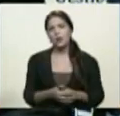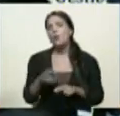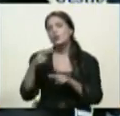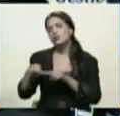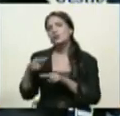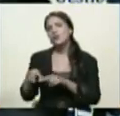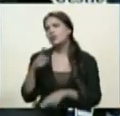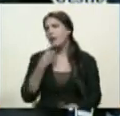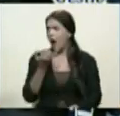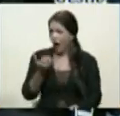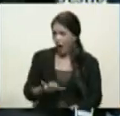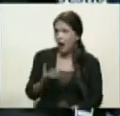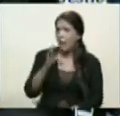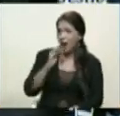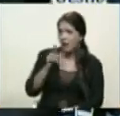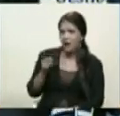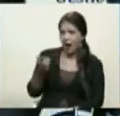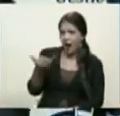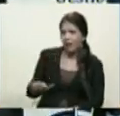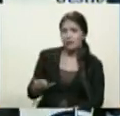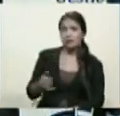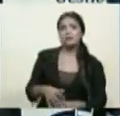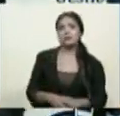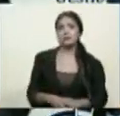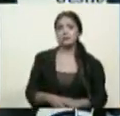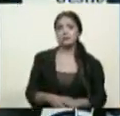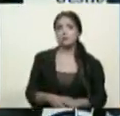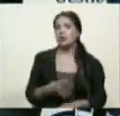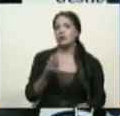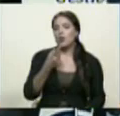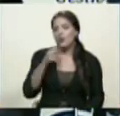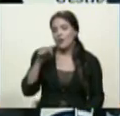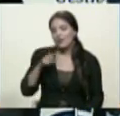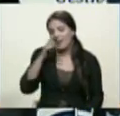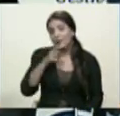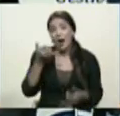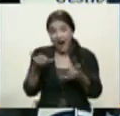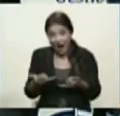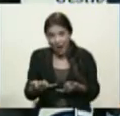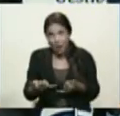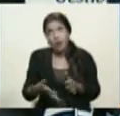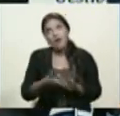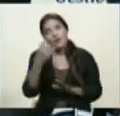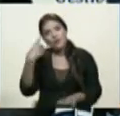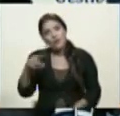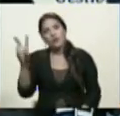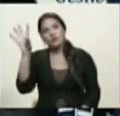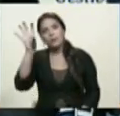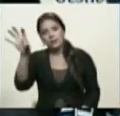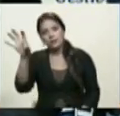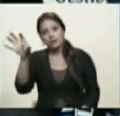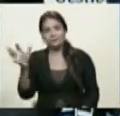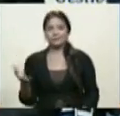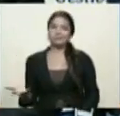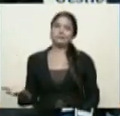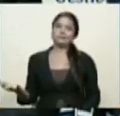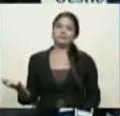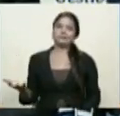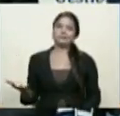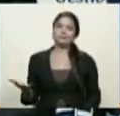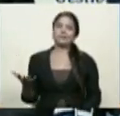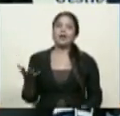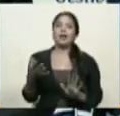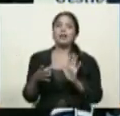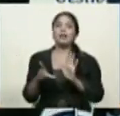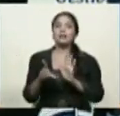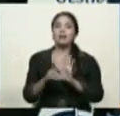se va pero ahorita que vas a hablar de eso es que ni siquiera lo dijo este año a lo vas a decir ahora fuera de venezuela el derecho